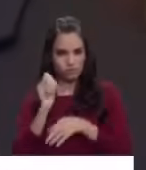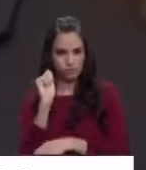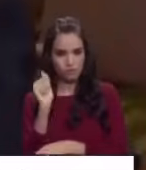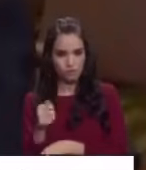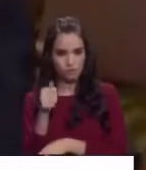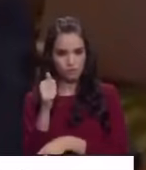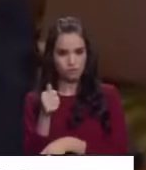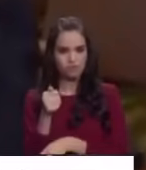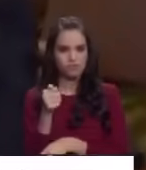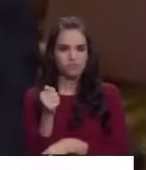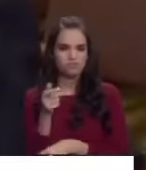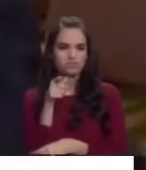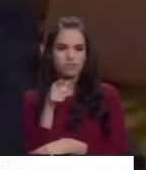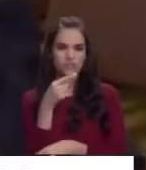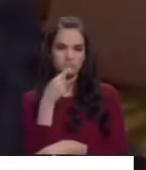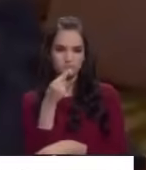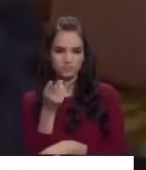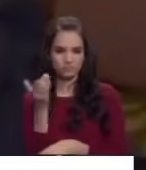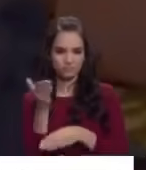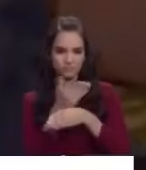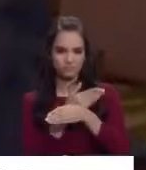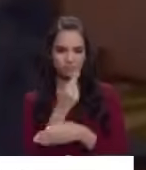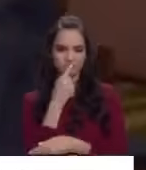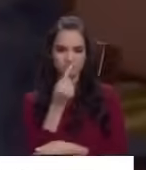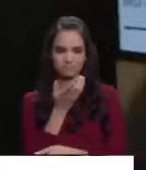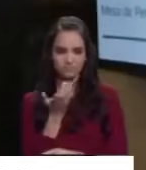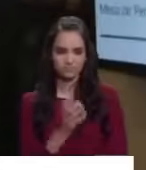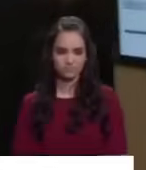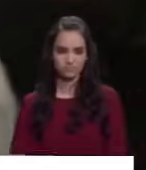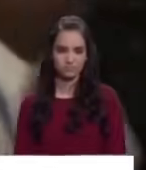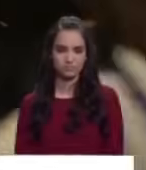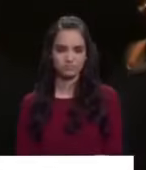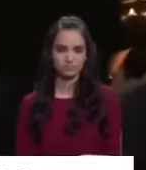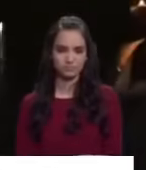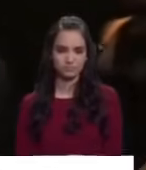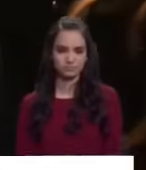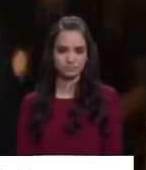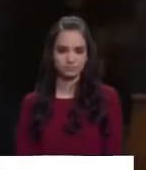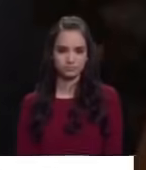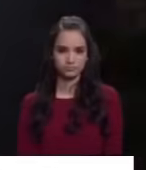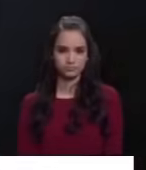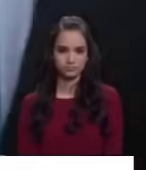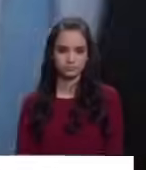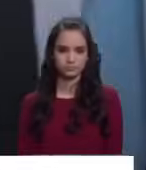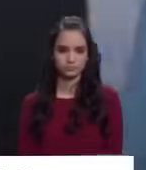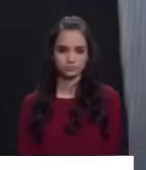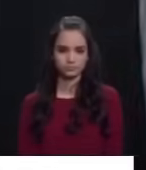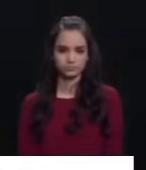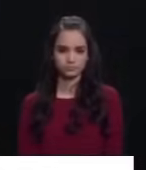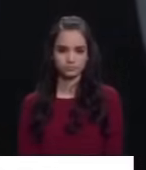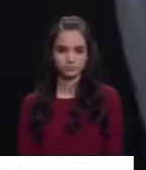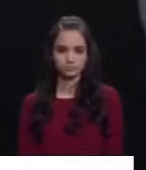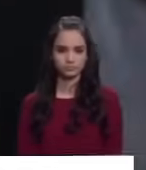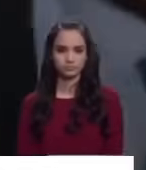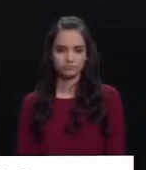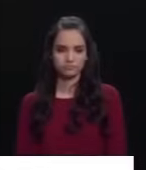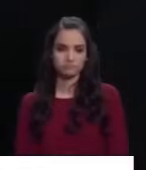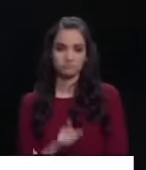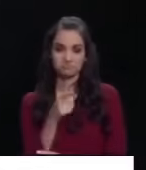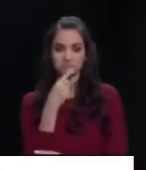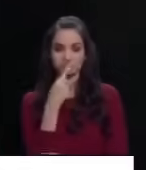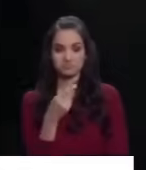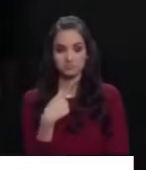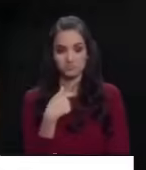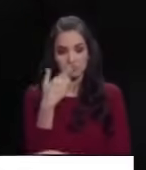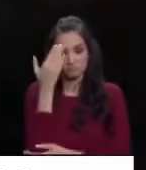elaborar estos fallos quiero que escuchemos las palabras que nos ha brindado inmediatamente se pudo conocer esta noticia tengo idea Mira no tengo